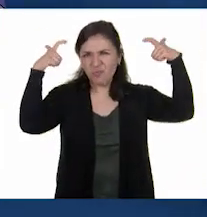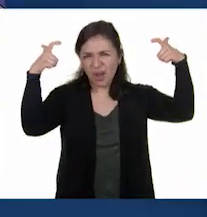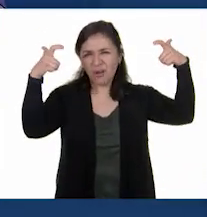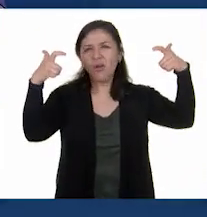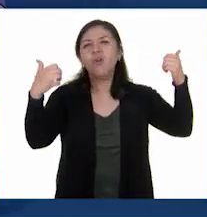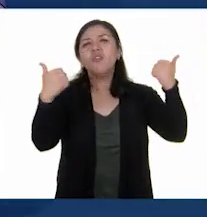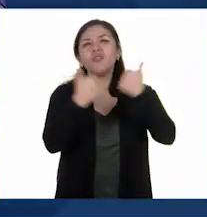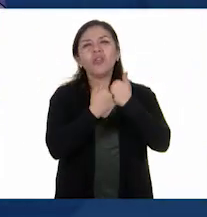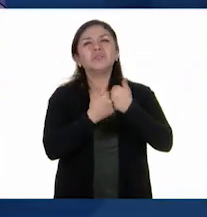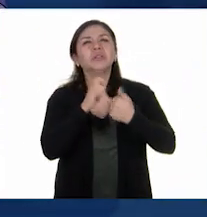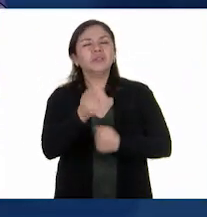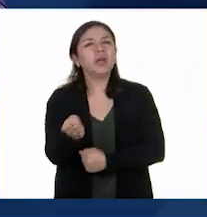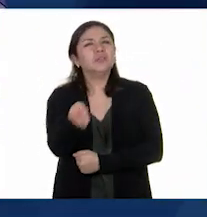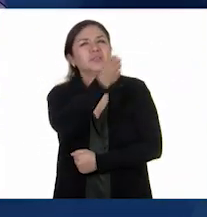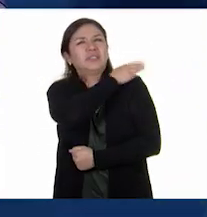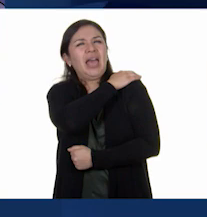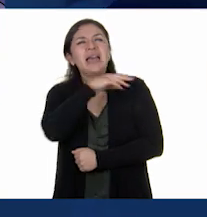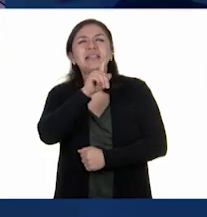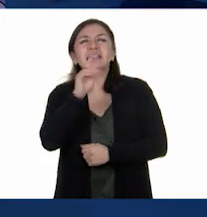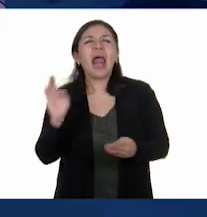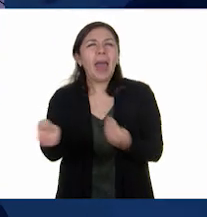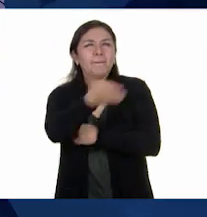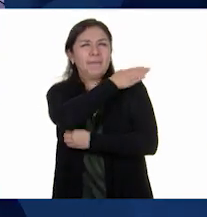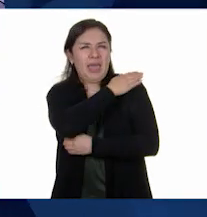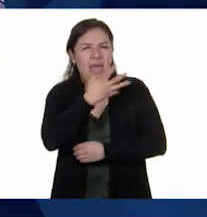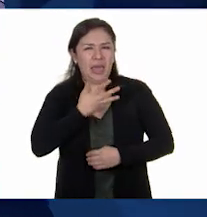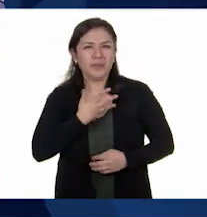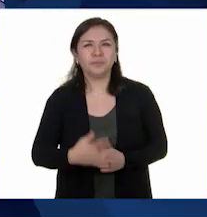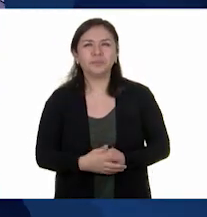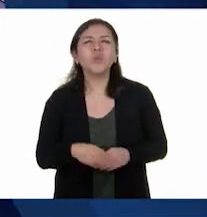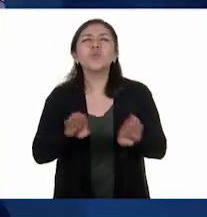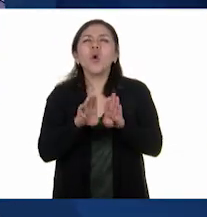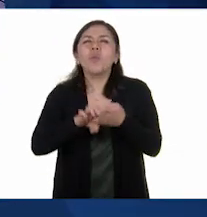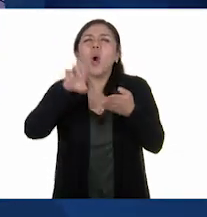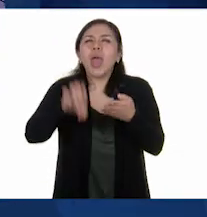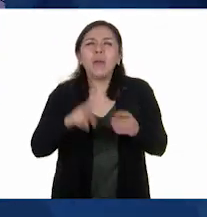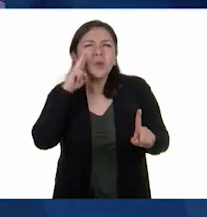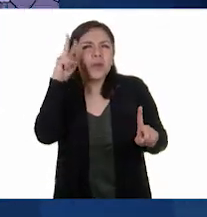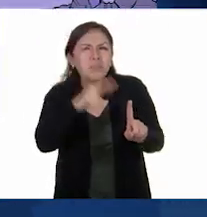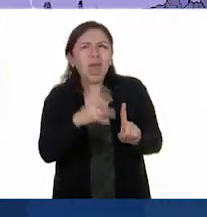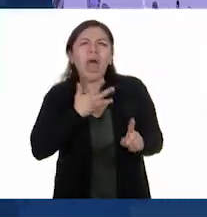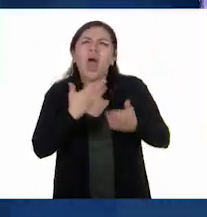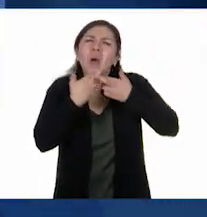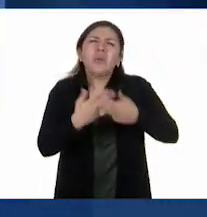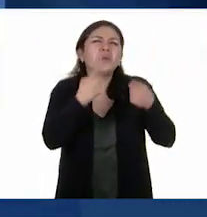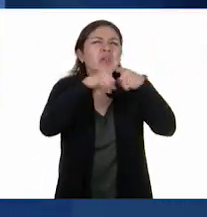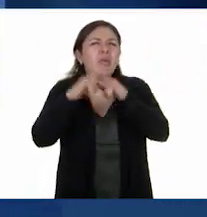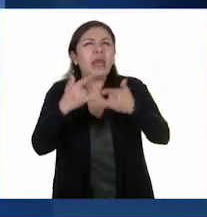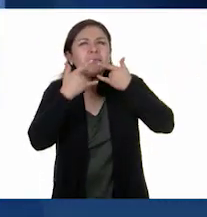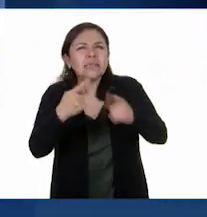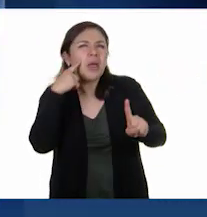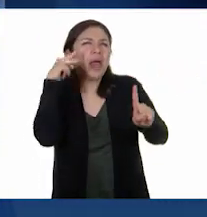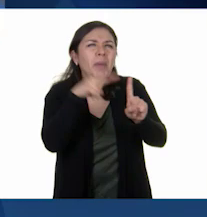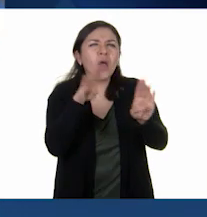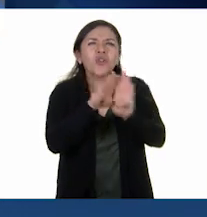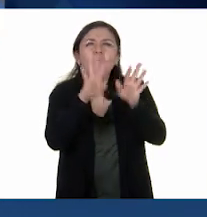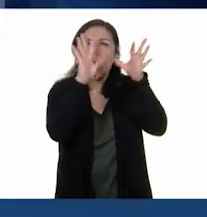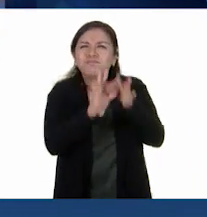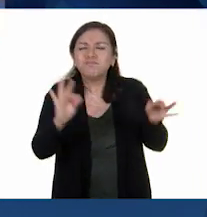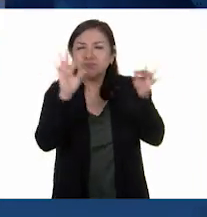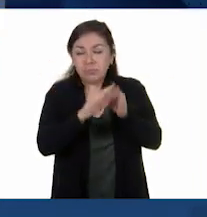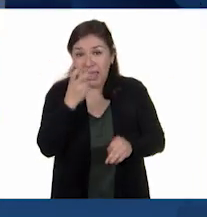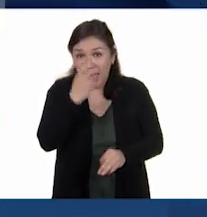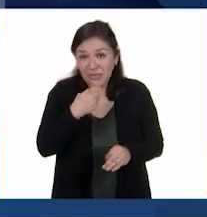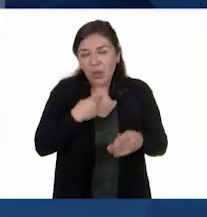echado sobre los hombros el zarape. Ejemplos sobre la manera de representarlo sobran en los relatos históricos. Los